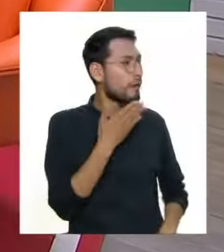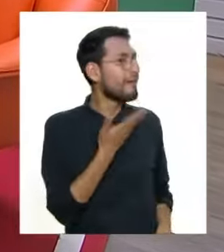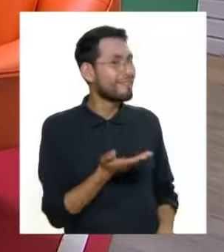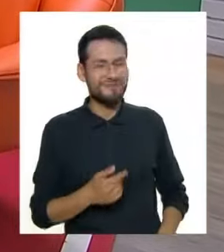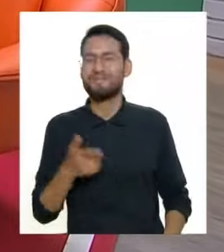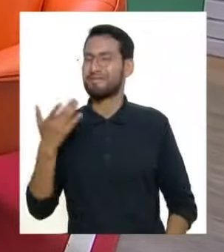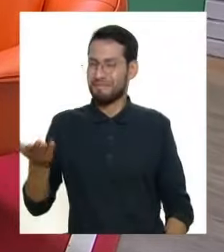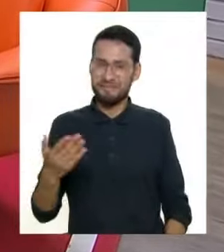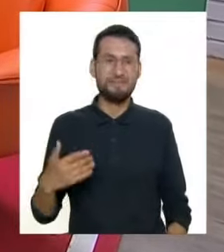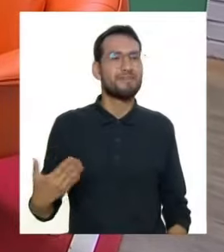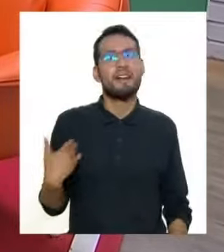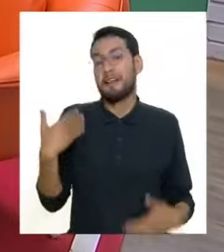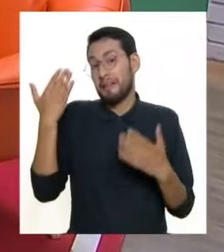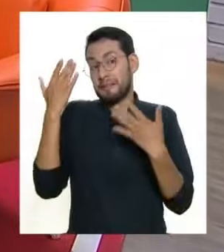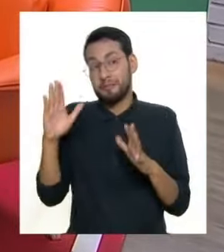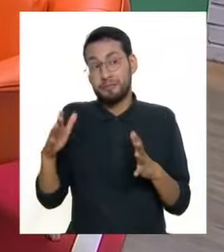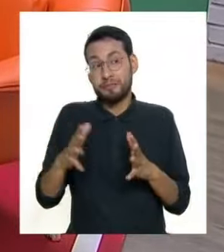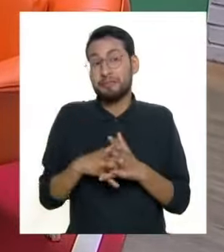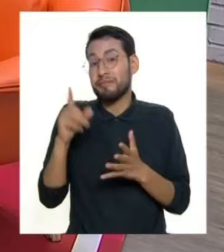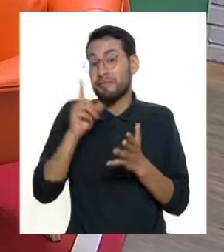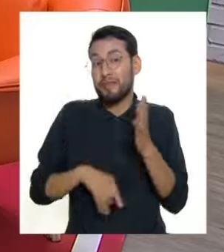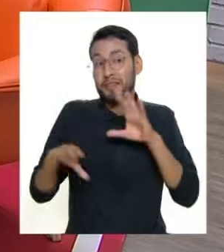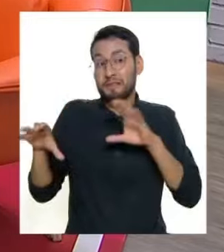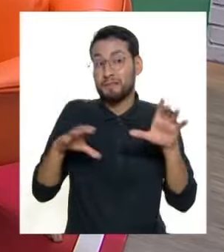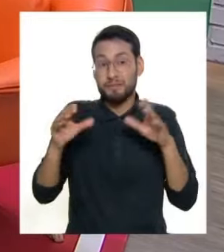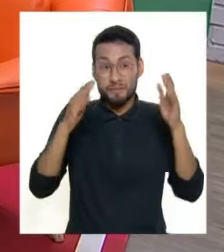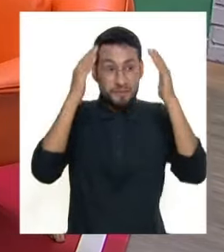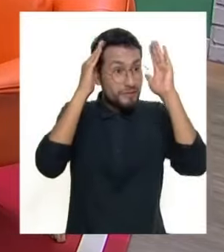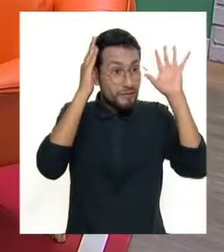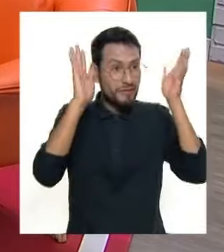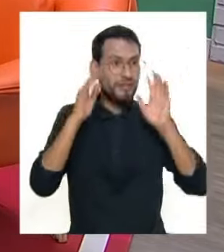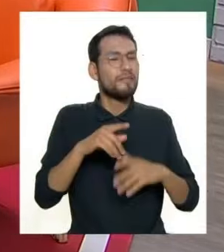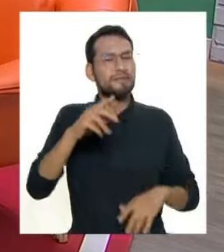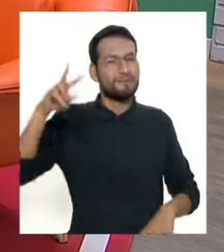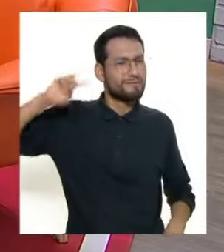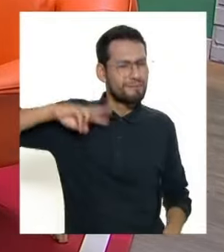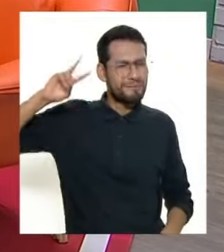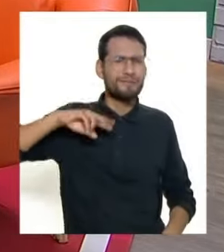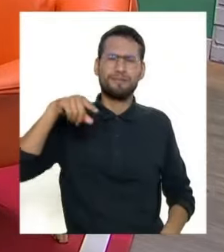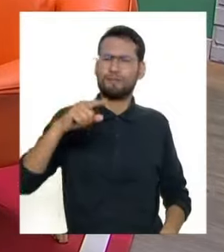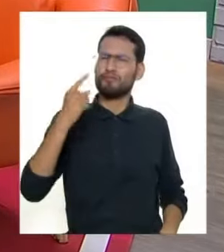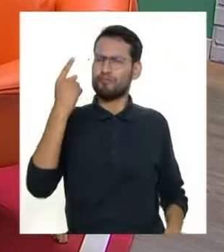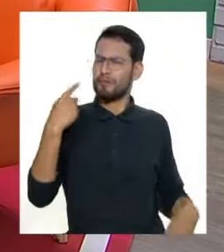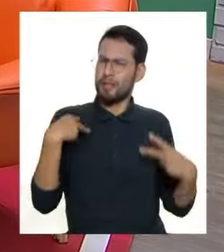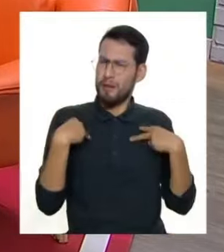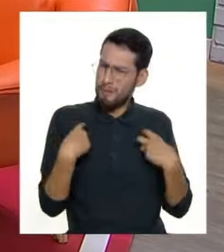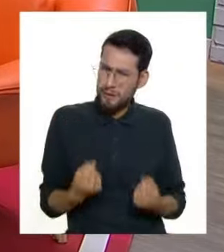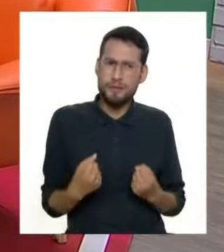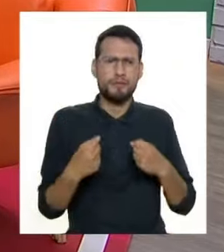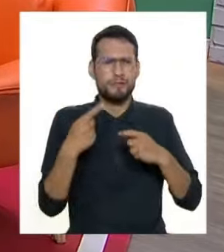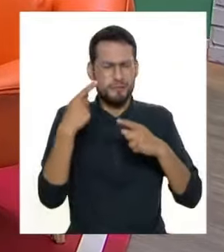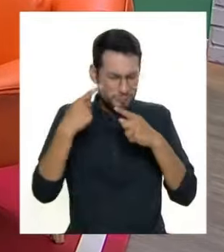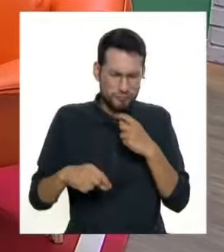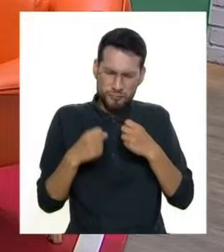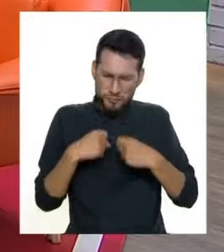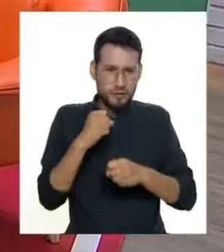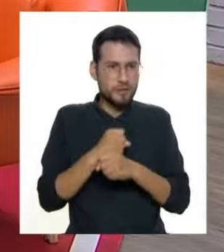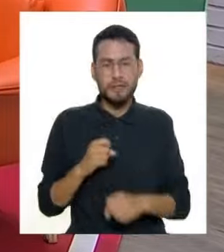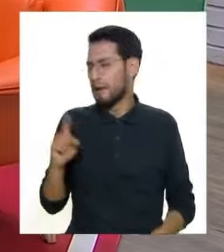nuestra queridita. Yo la no sé Vanesita. Qué estará haciendo la ni dónde Vanesita estará. Es la única valiente la que se atreve acá a cumplir los